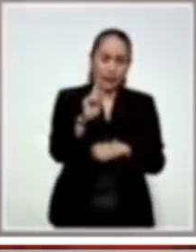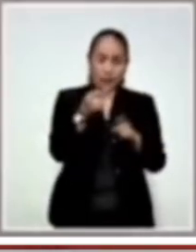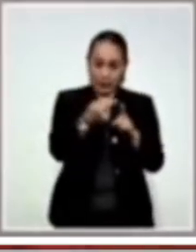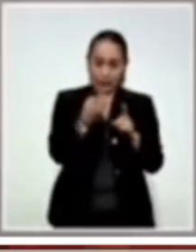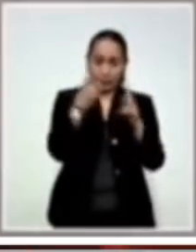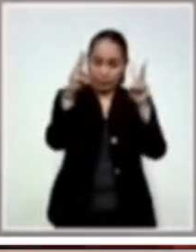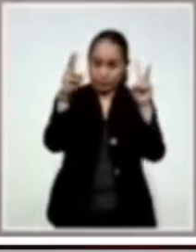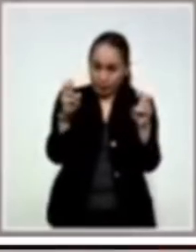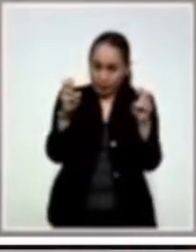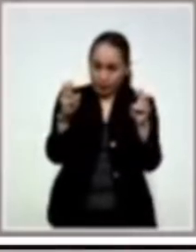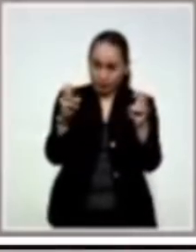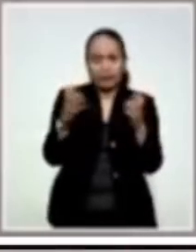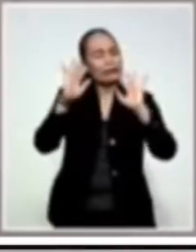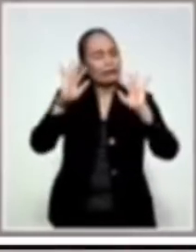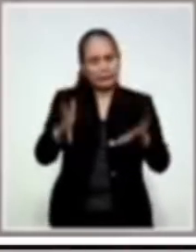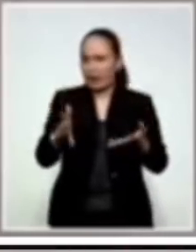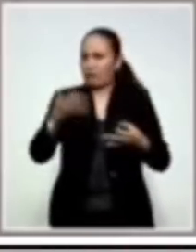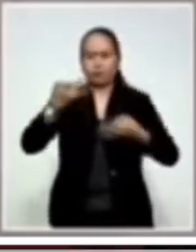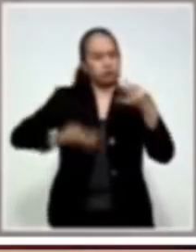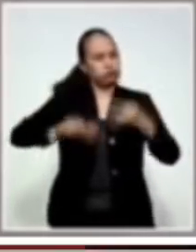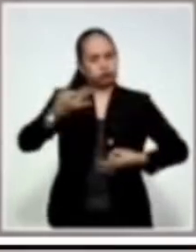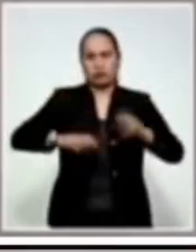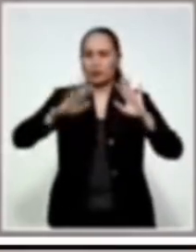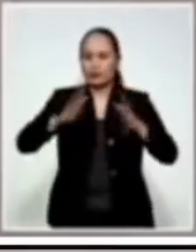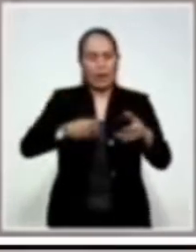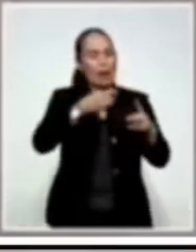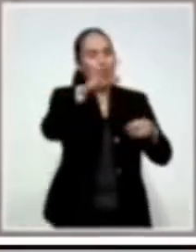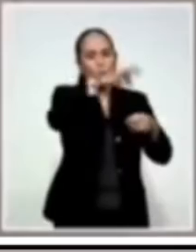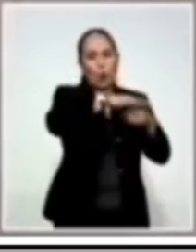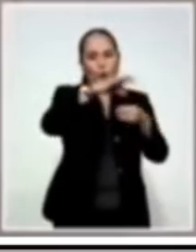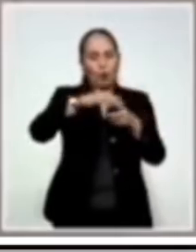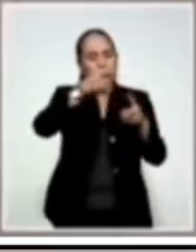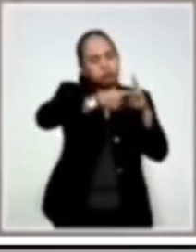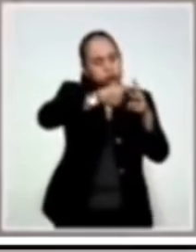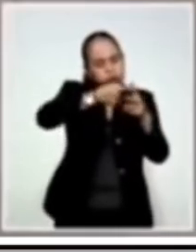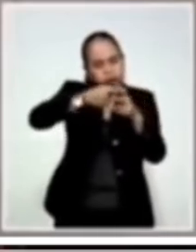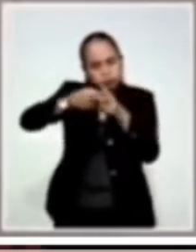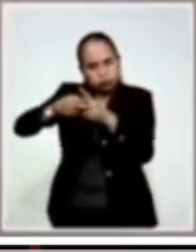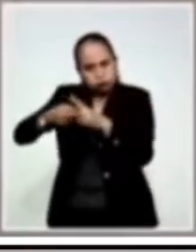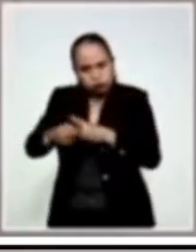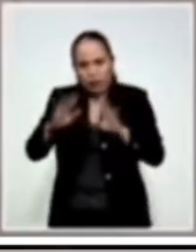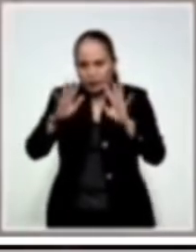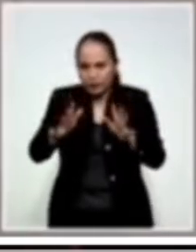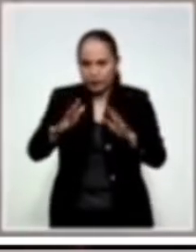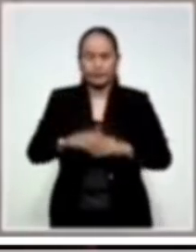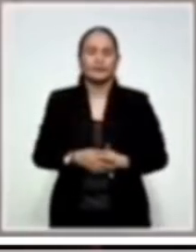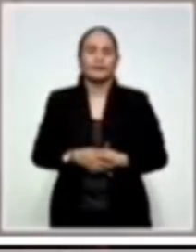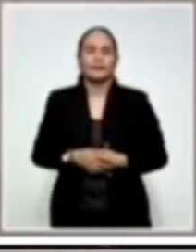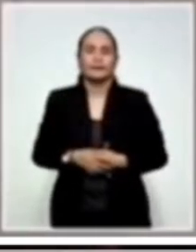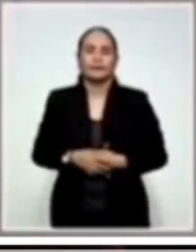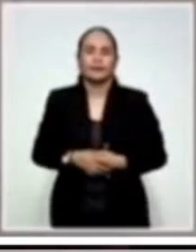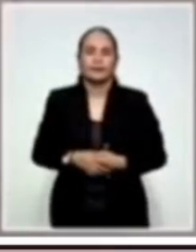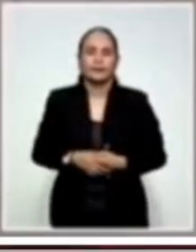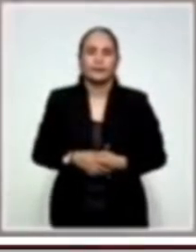reitero, es cosa juzgada, se contaron los votos de la forma en que se emitieron y no